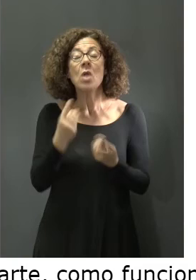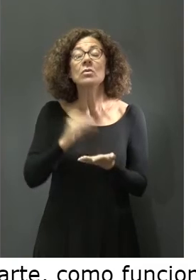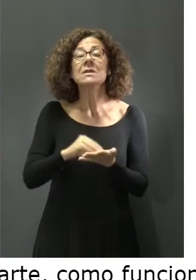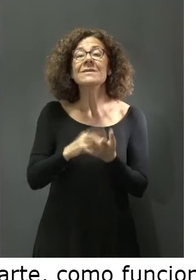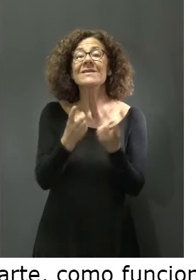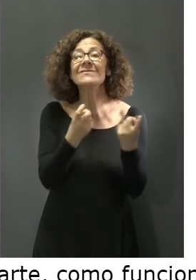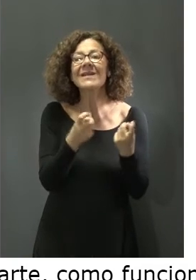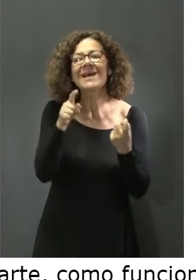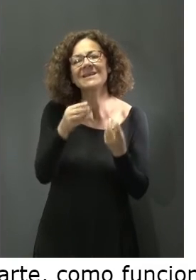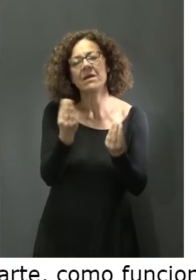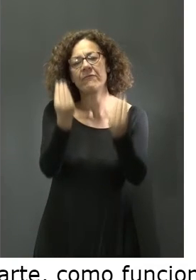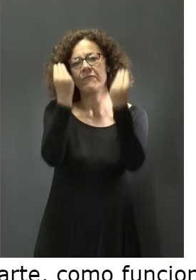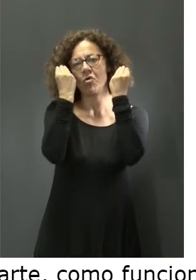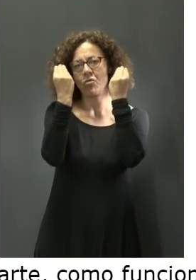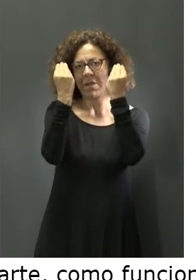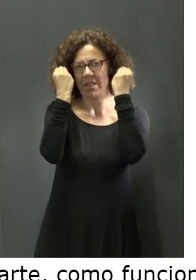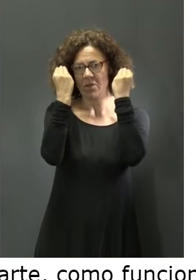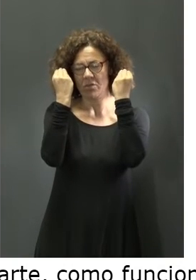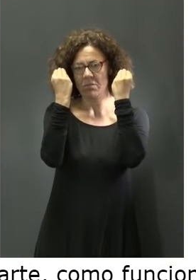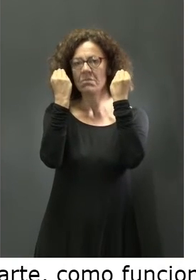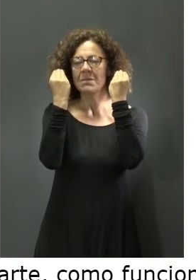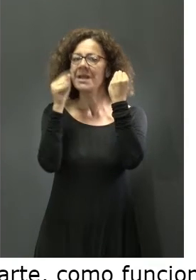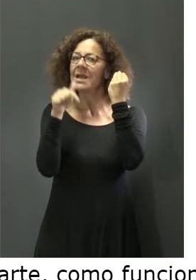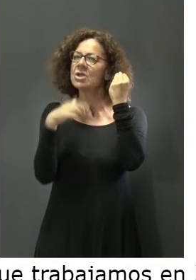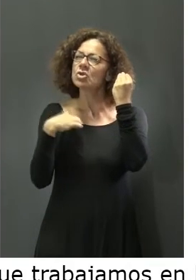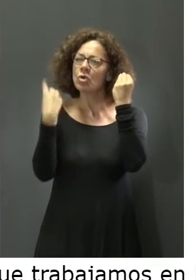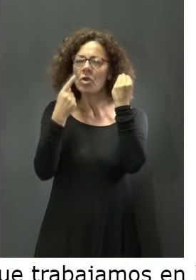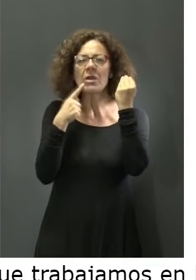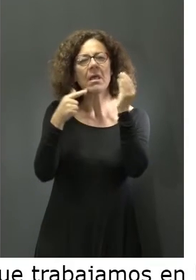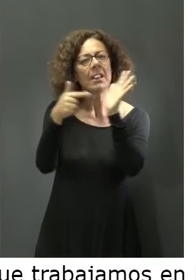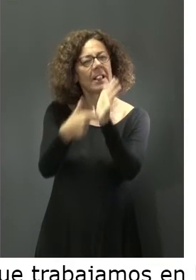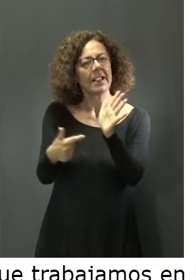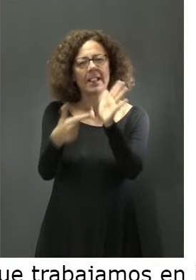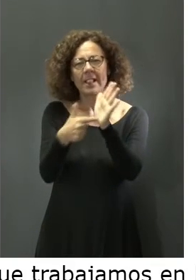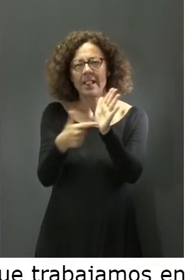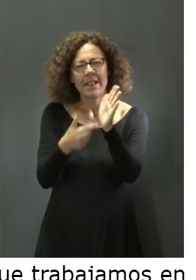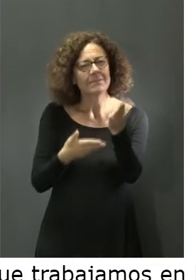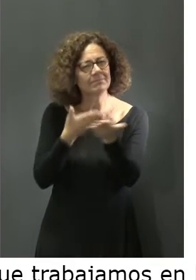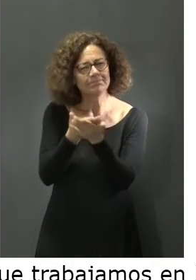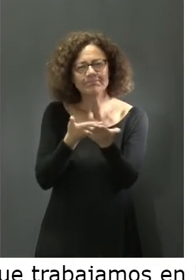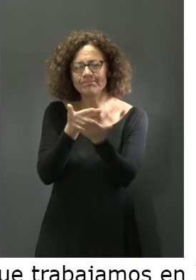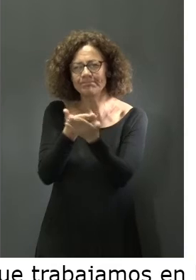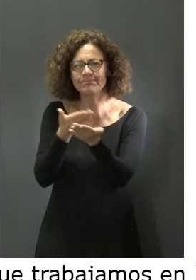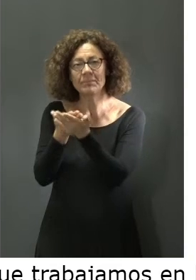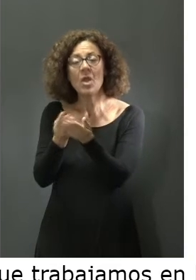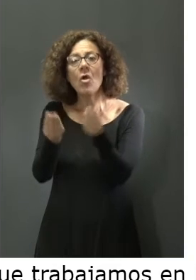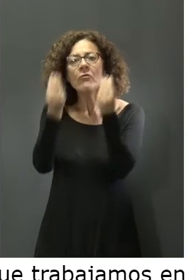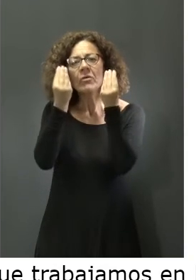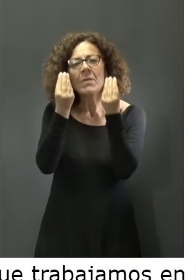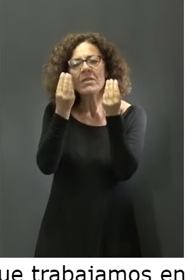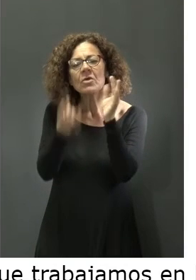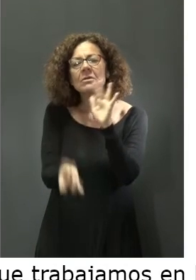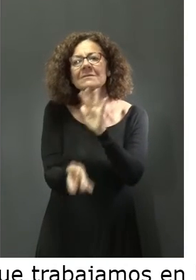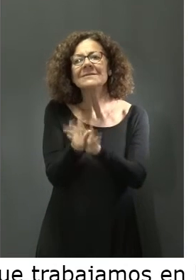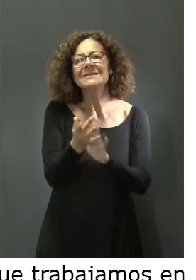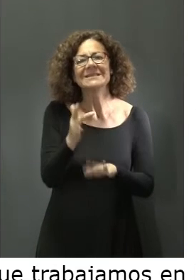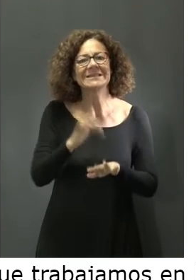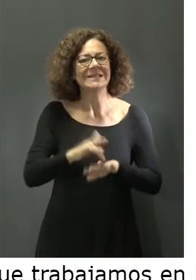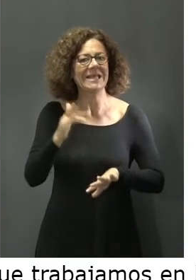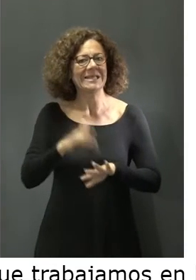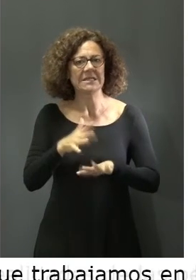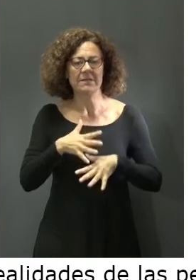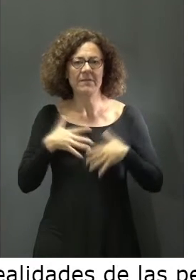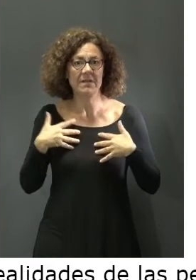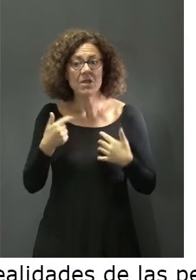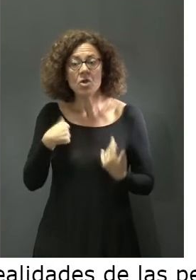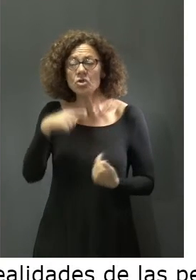falta es esta formación de la que hablábamos y que yo creo que hay que reivindicar totalmente. La formación genera sensibilidad.